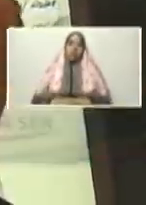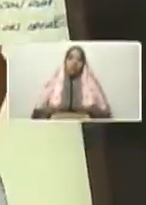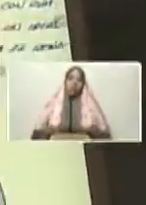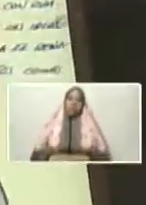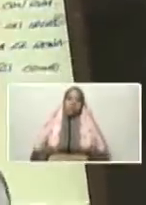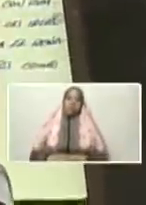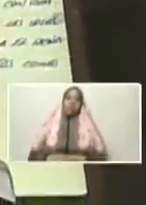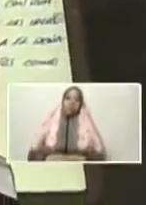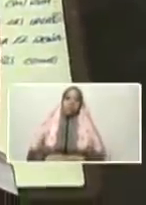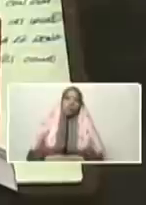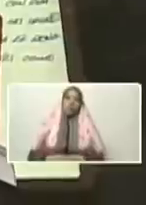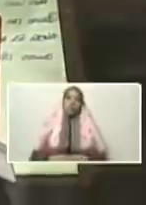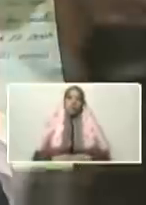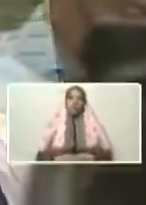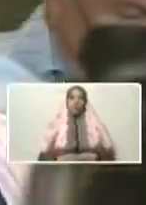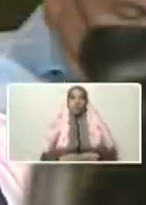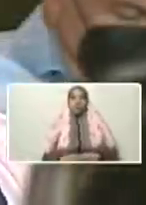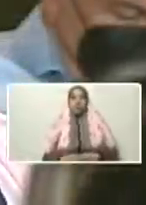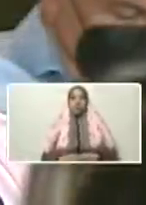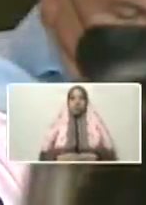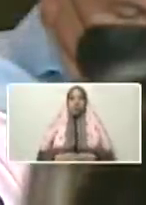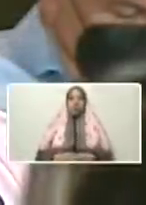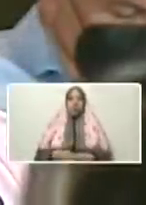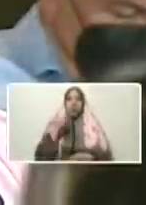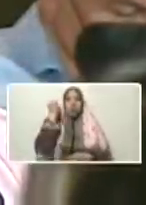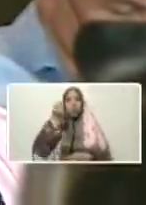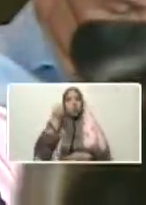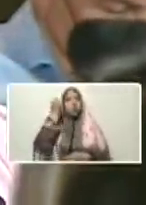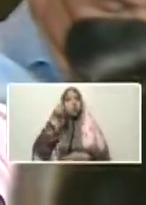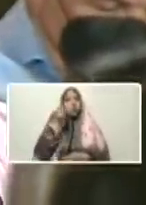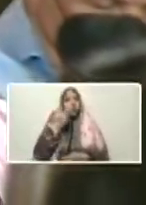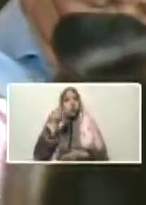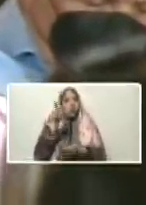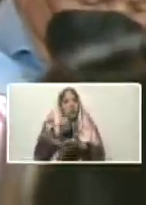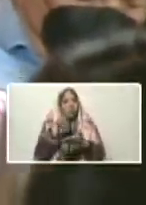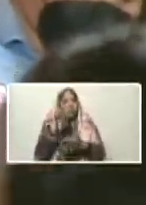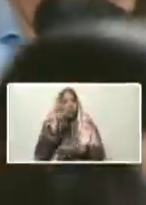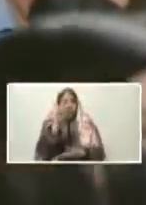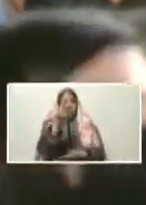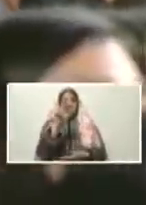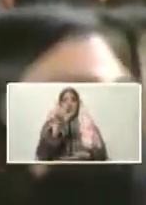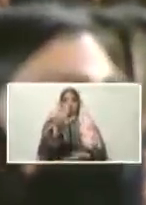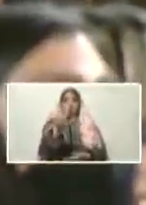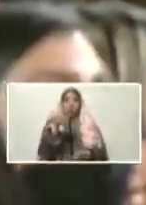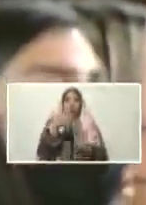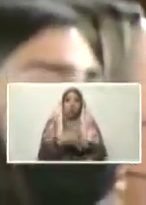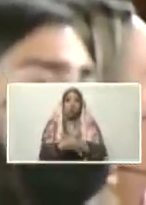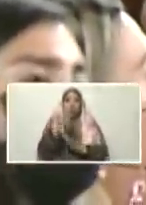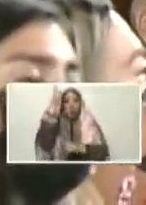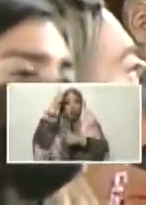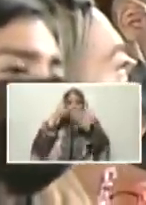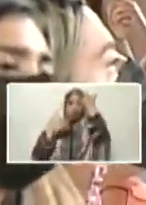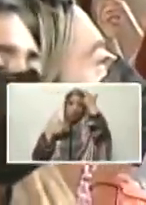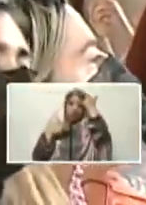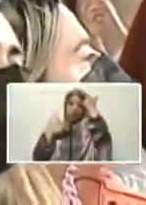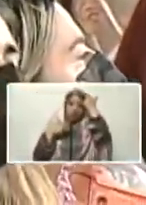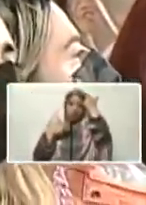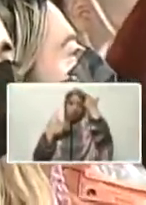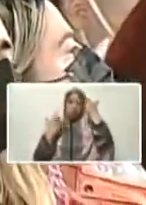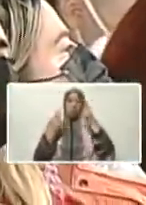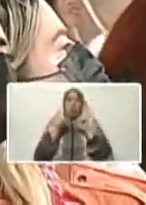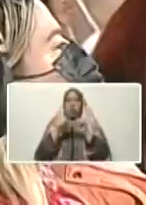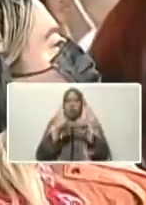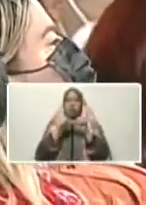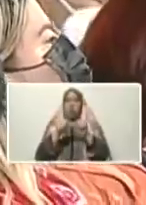y el benjamín me hacía un conjunto de reflexiones sobre las 3r al cuadrado del comandante chávez en qué